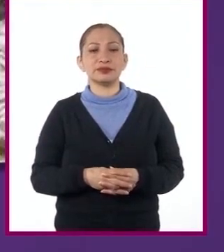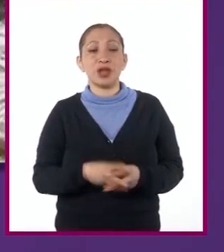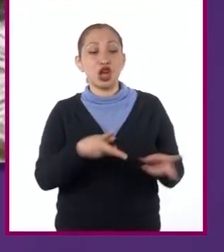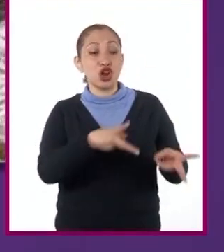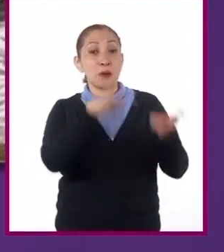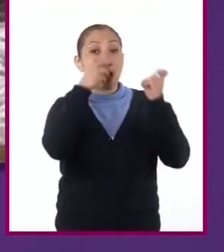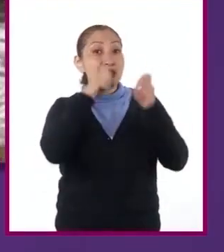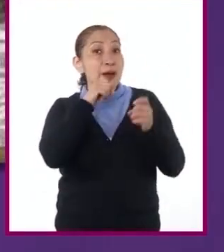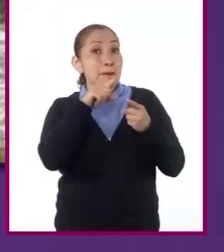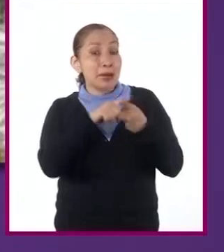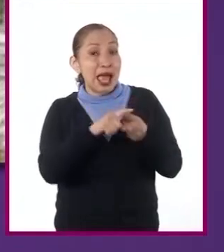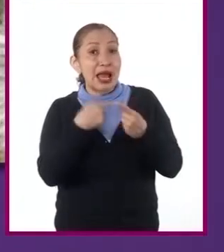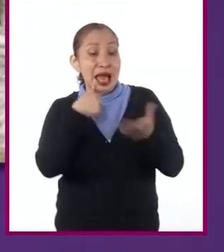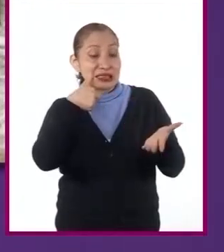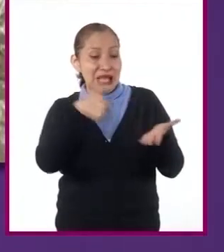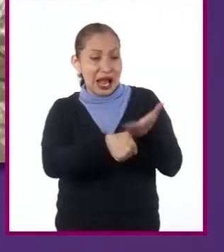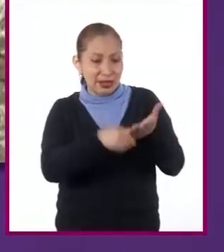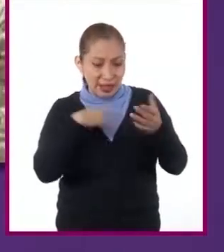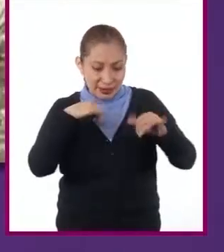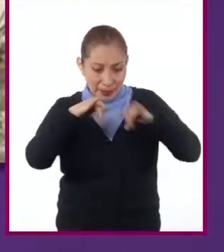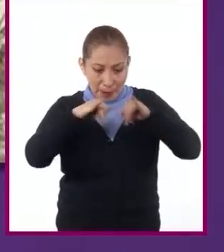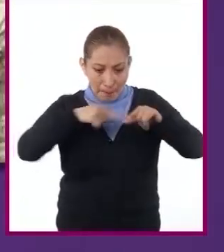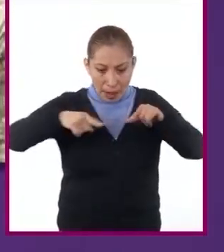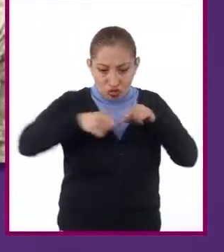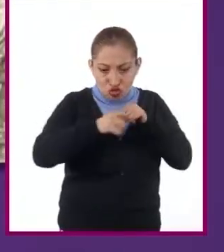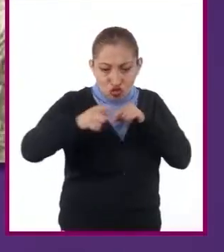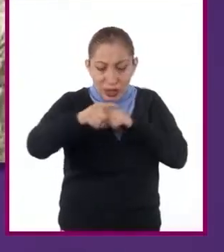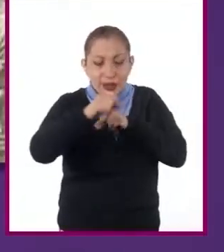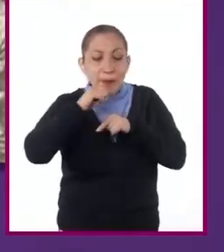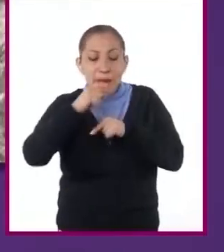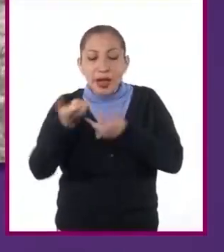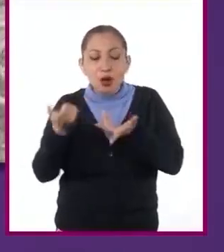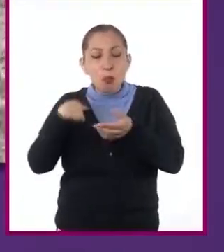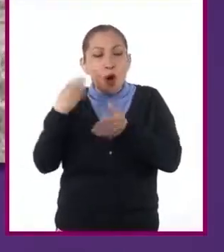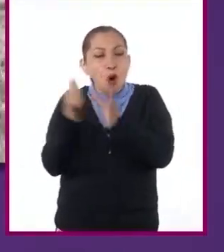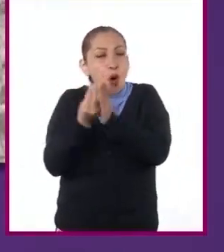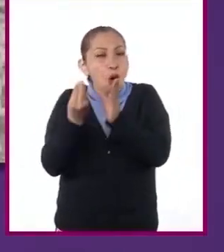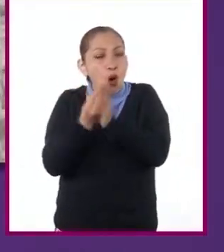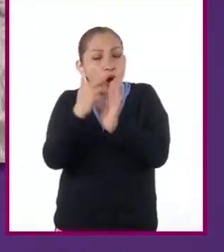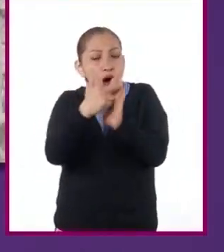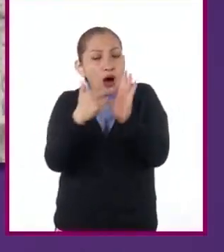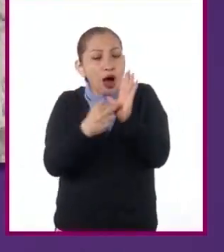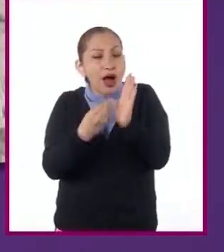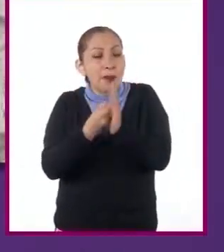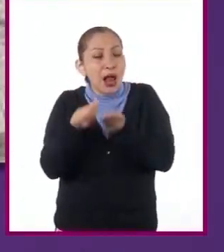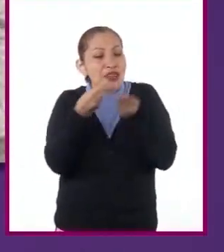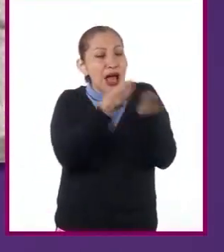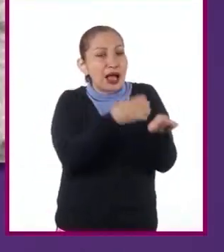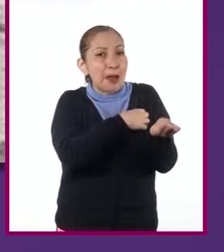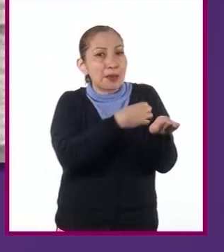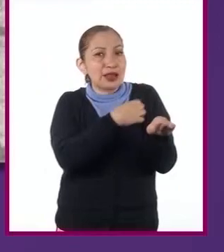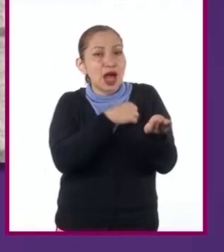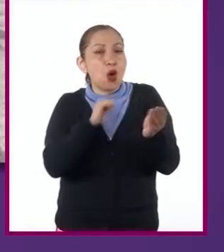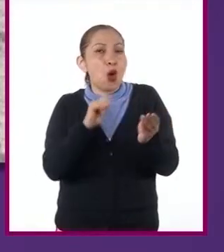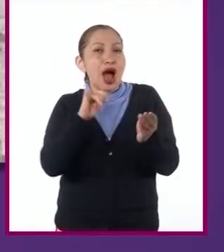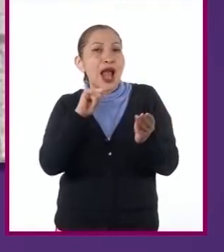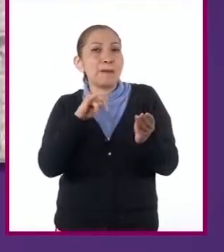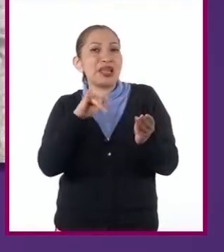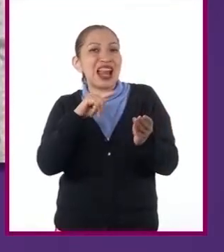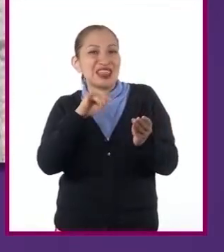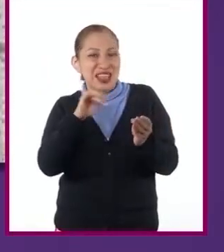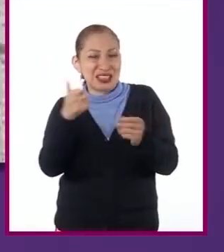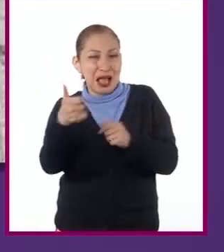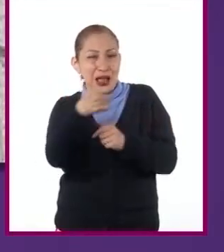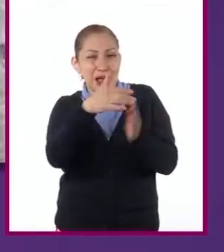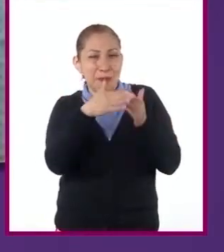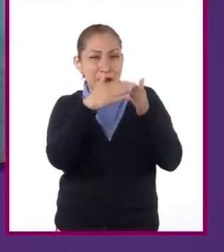Robaban además las cartas de navegación, así como las instrucciones secretas otorgadas a los capitanes y almirantes.